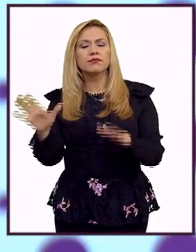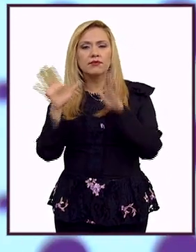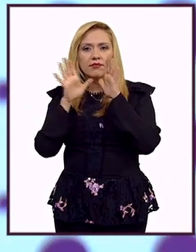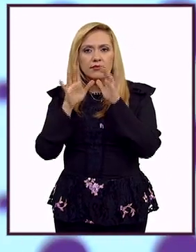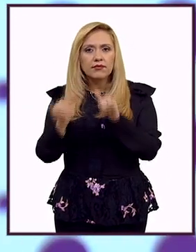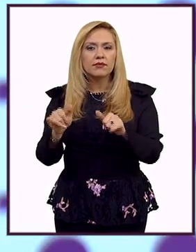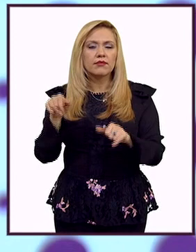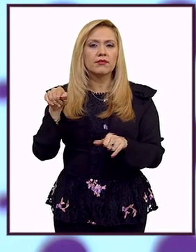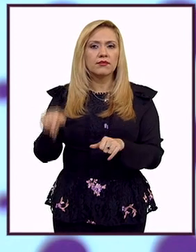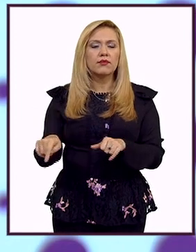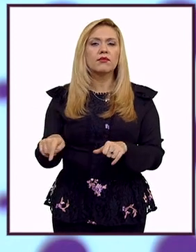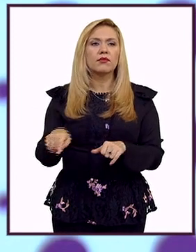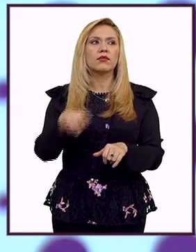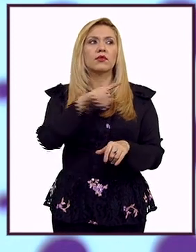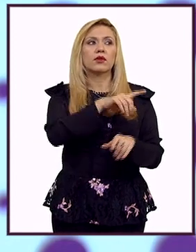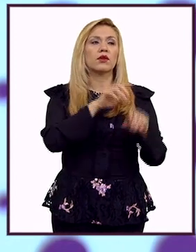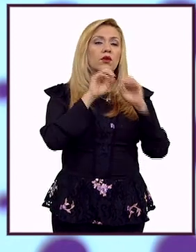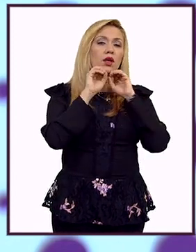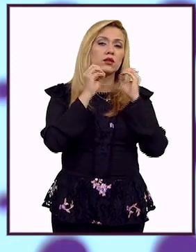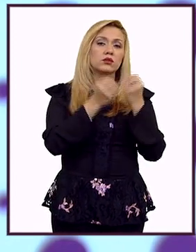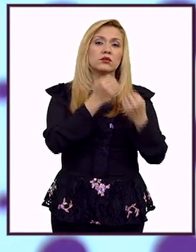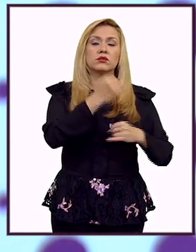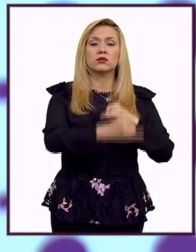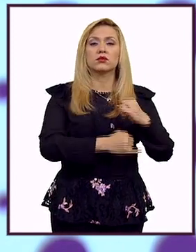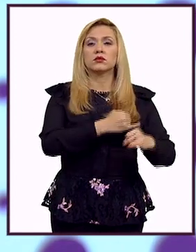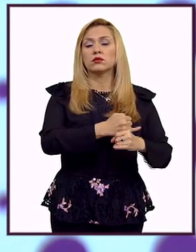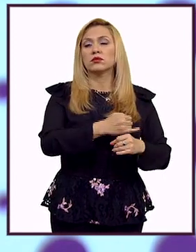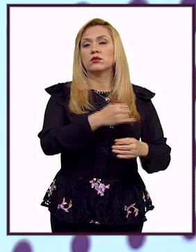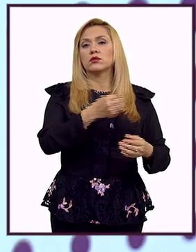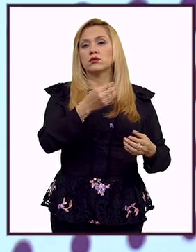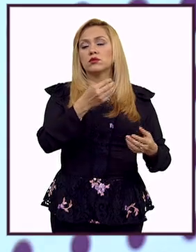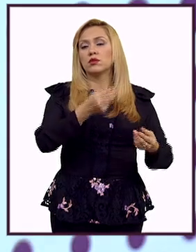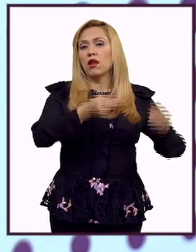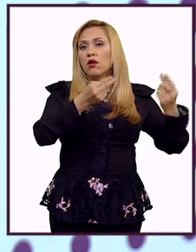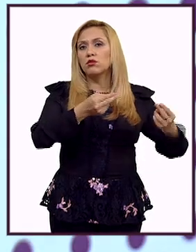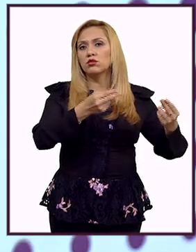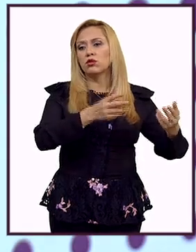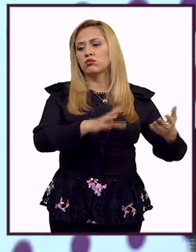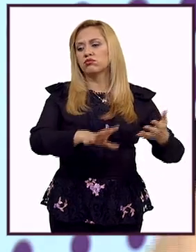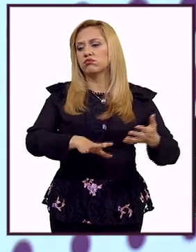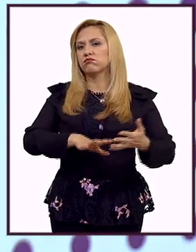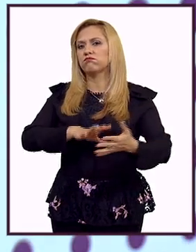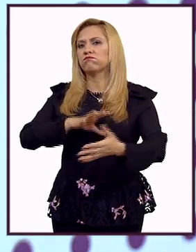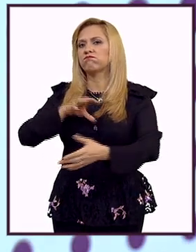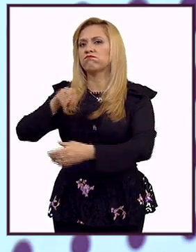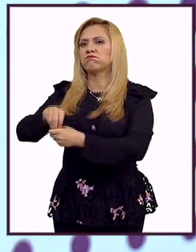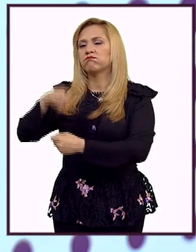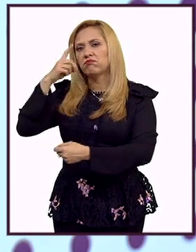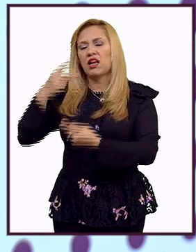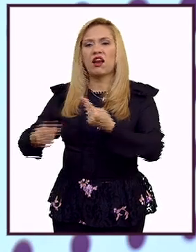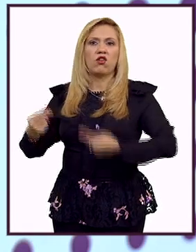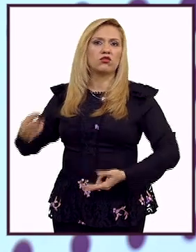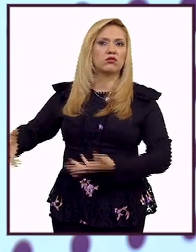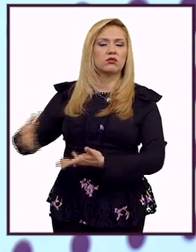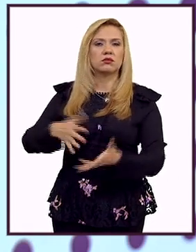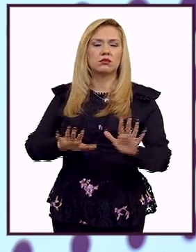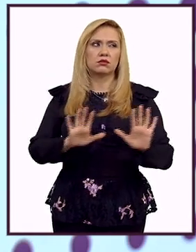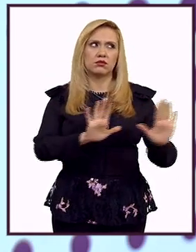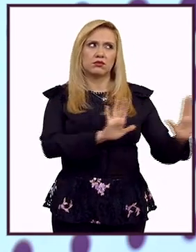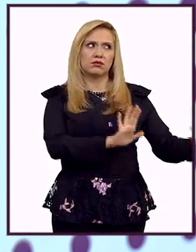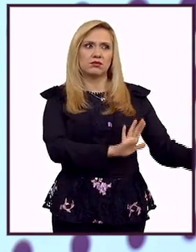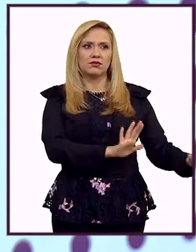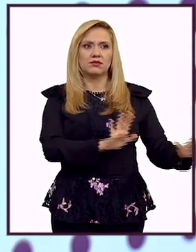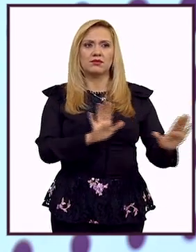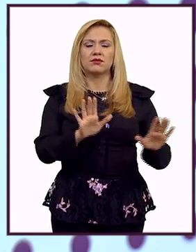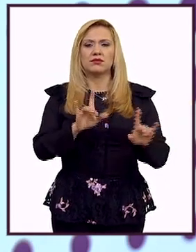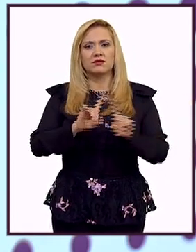la Organización Mundial del Comercio afectaban la forma de producción rural, ¿no? Son políticas que de alguna manera incentivan